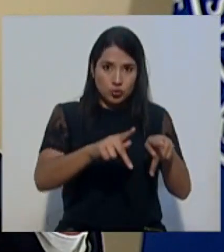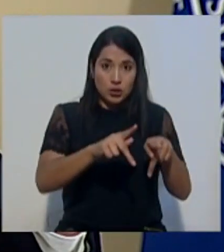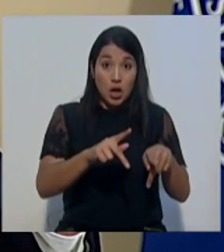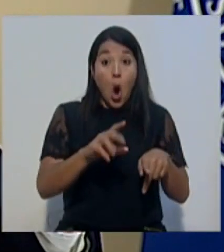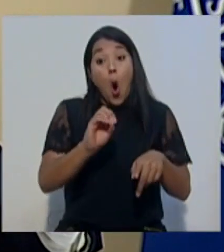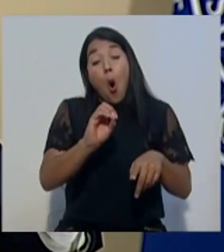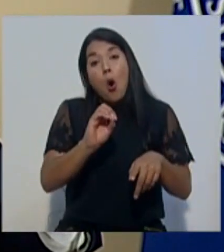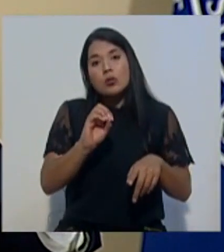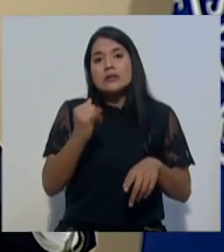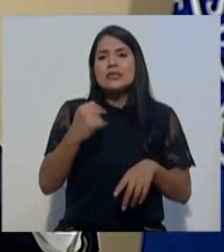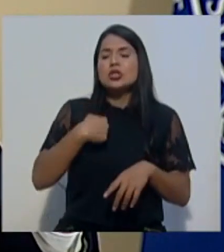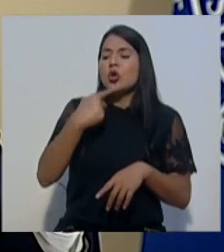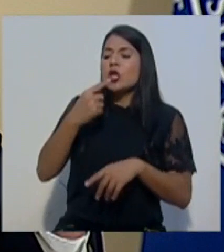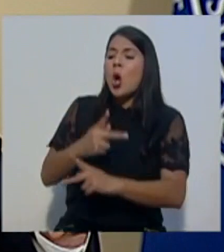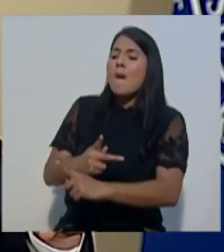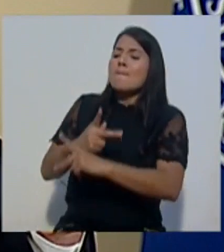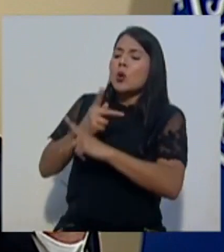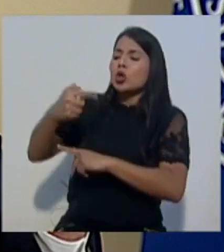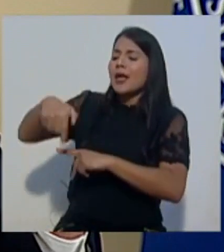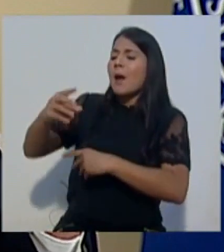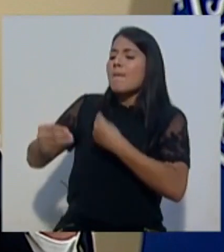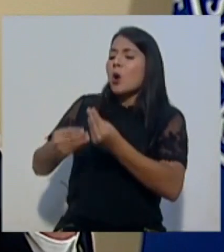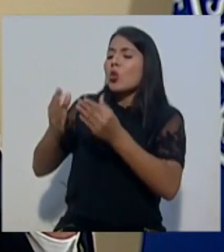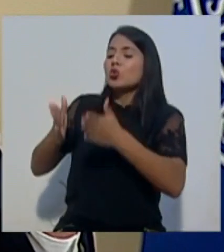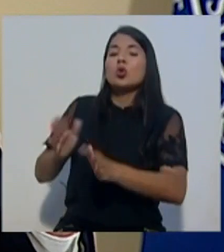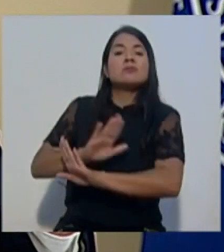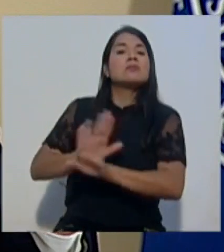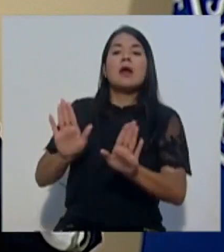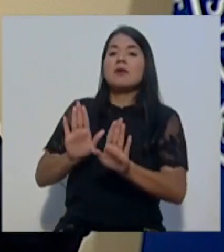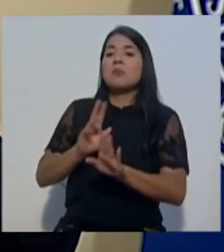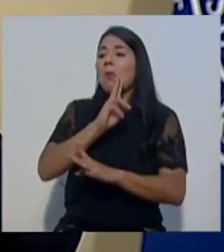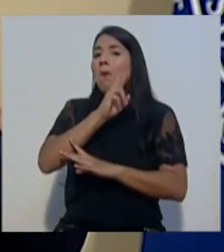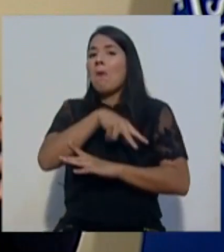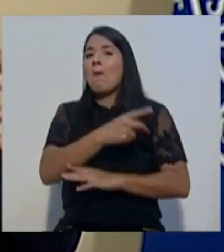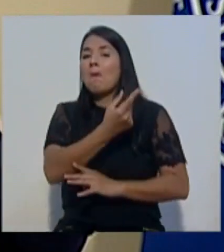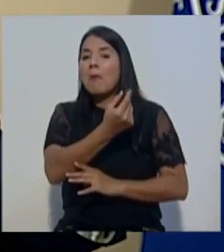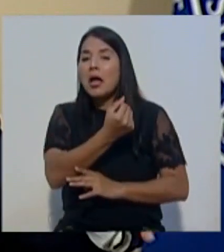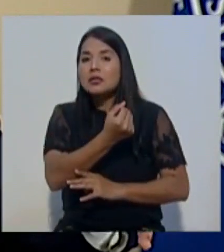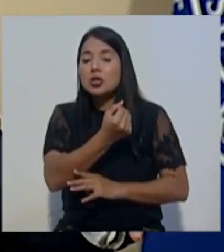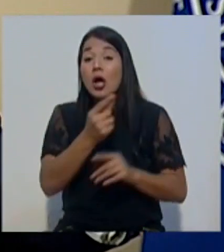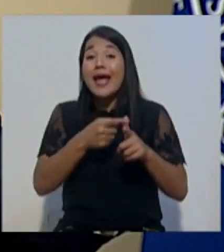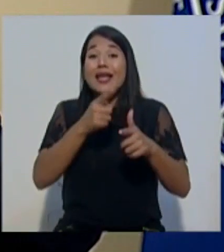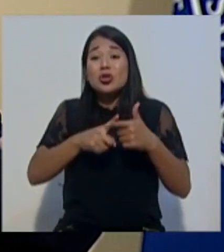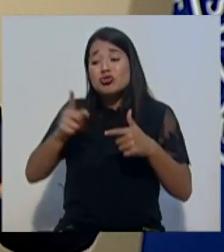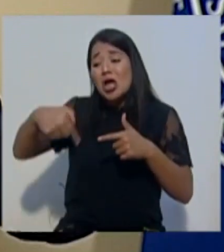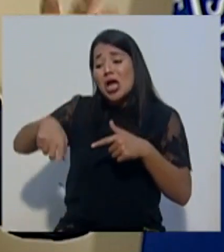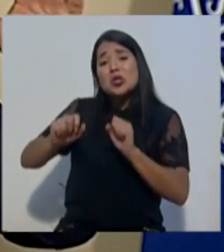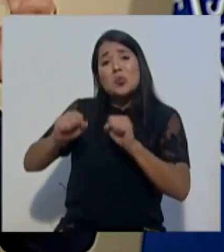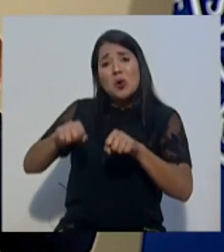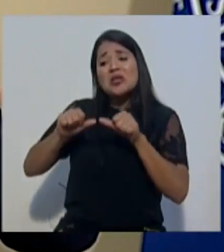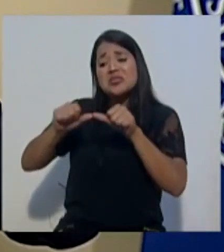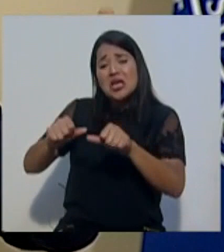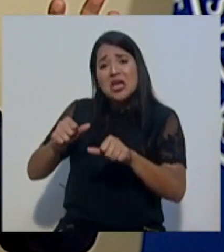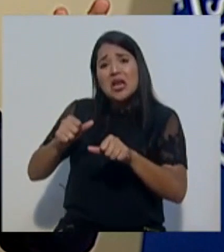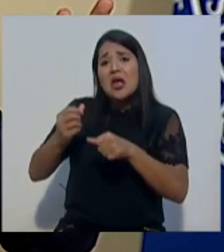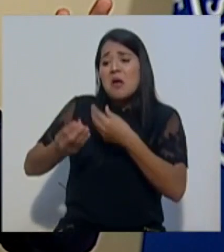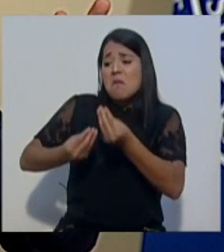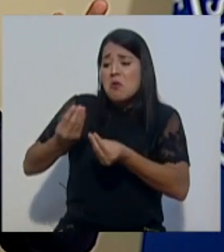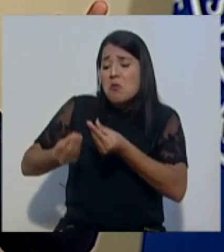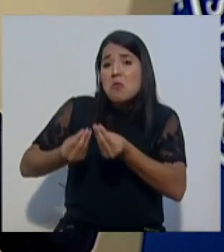más, y no hacemos algo por el precio, los productores pues ahí podrán seguir adelante con